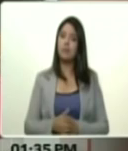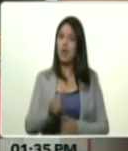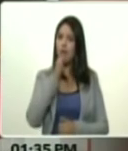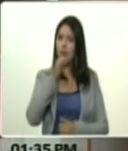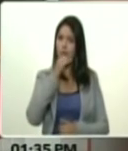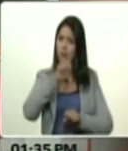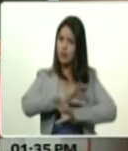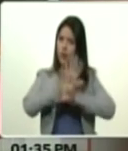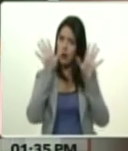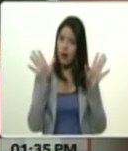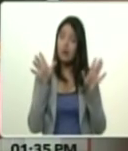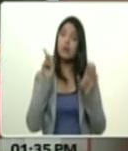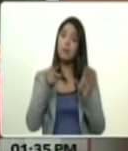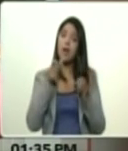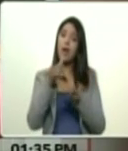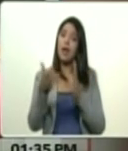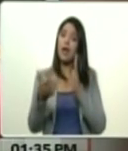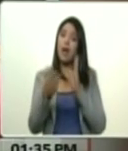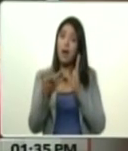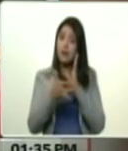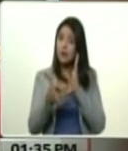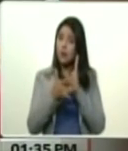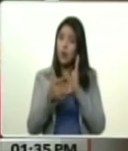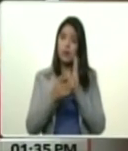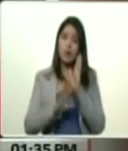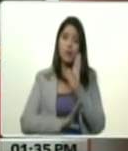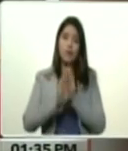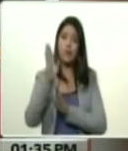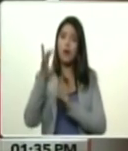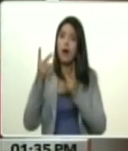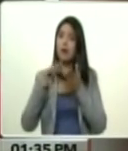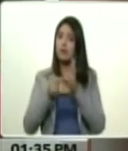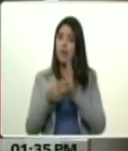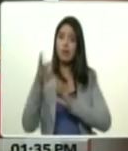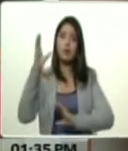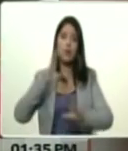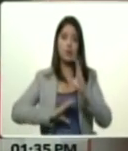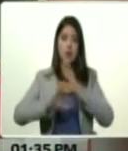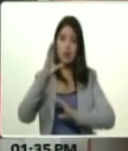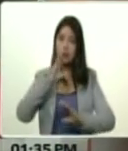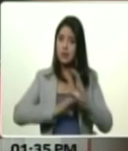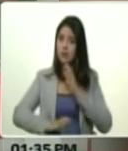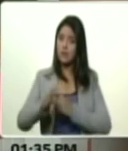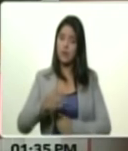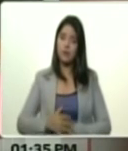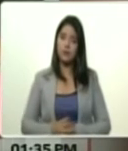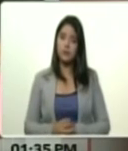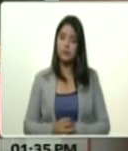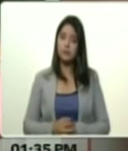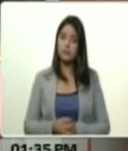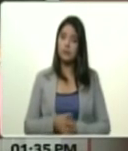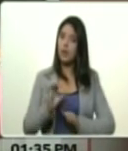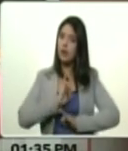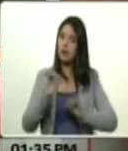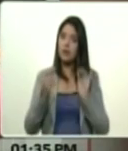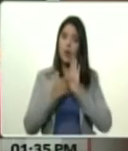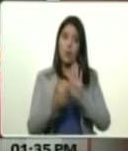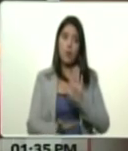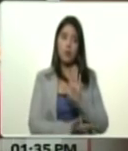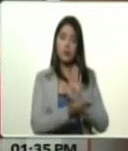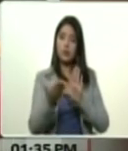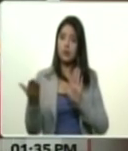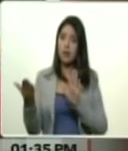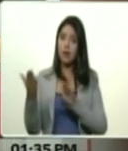información, y con todo el apoyo tecnológico, técnico, científico y la demostración